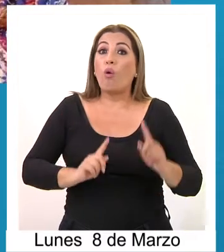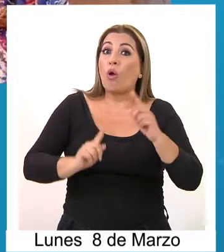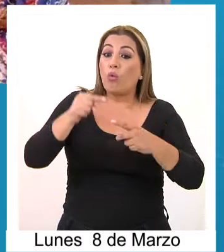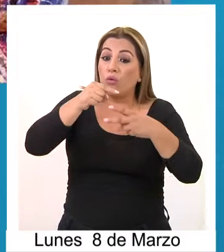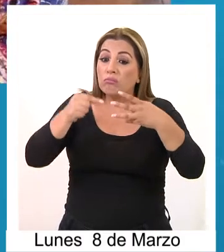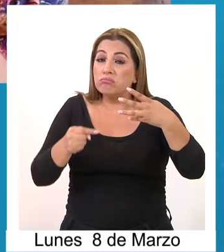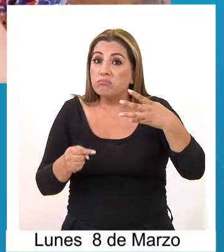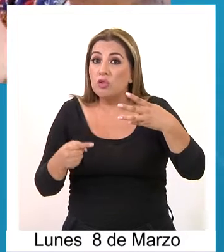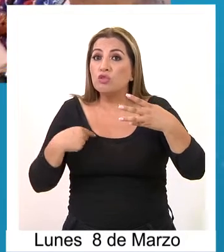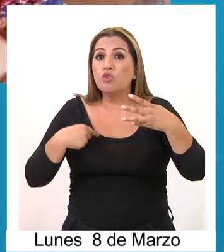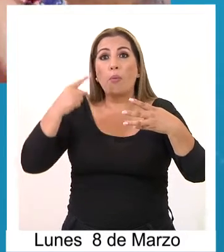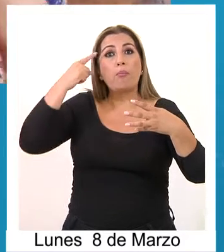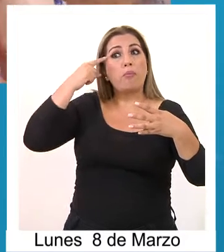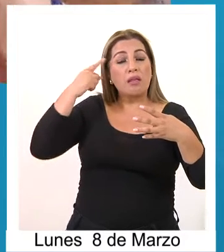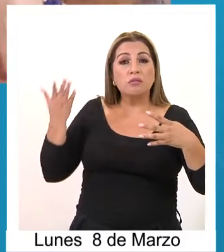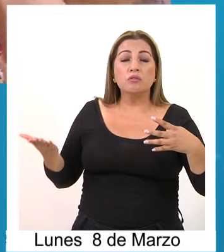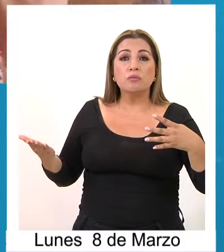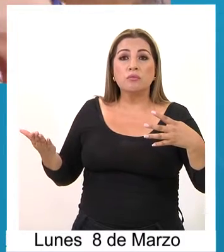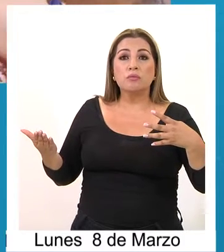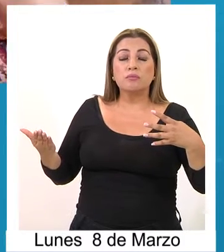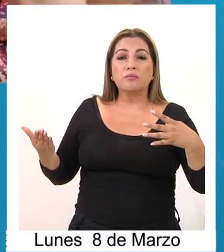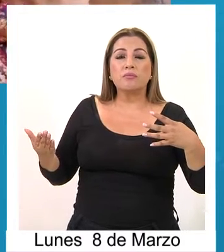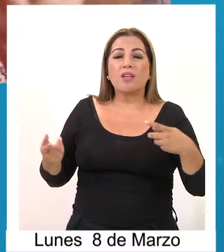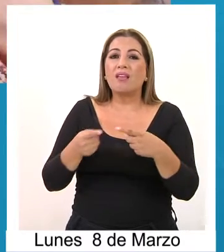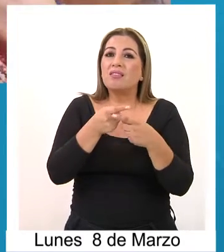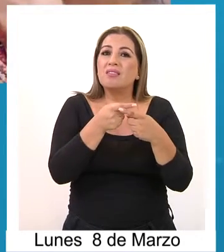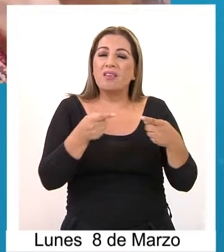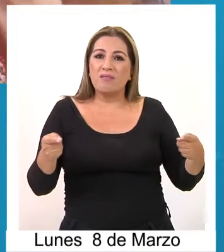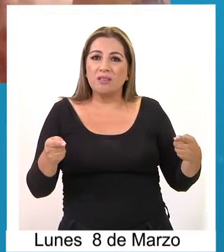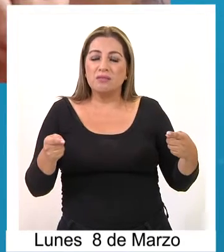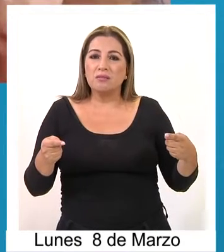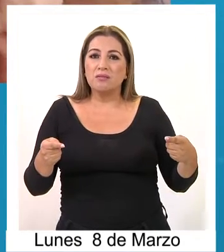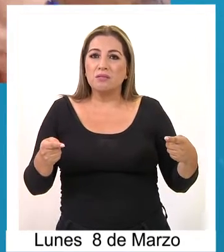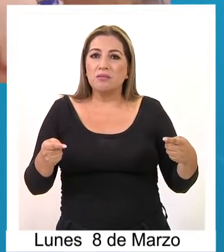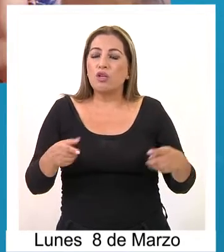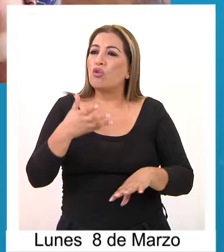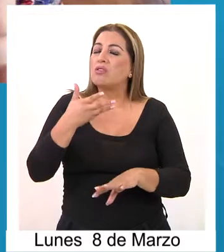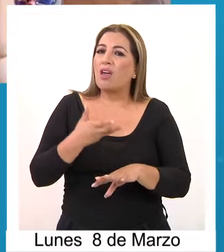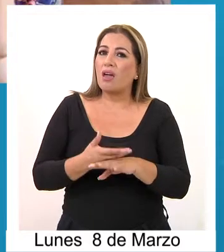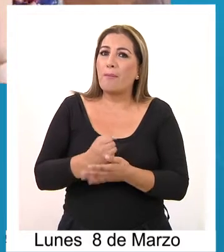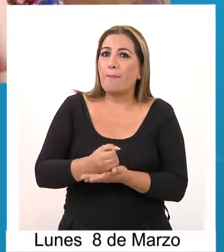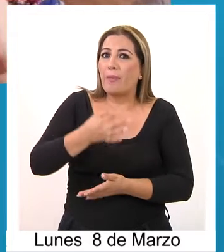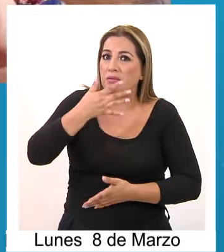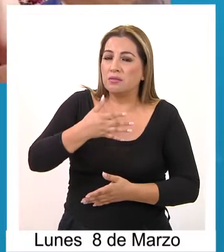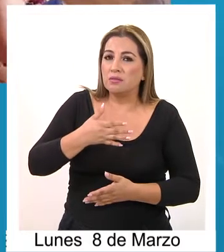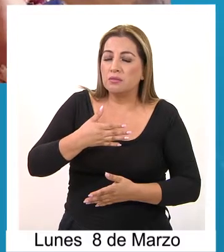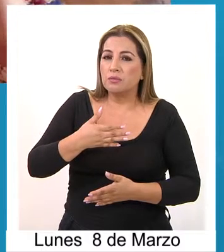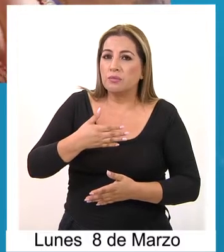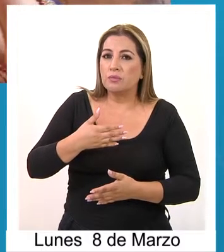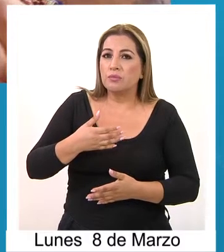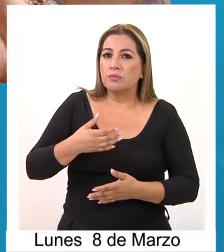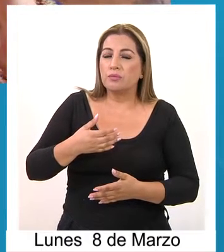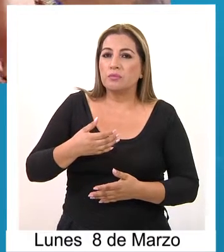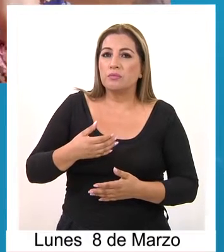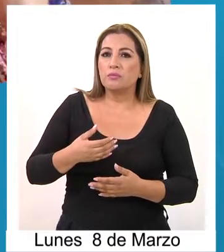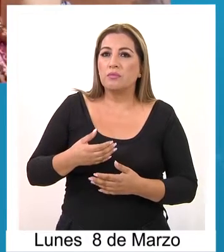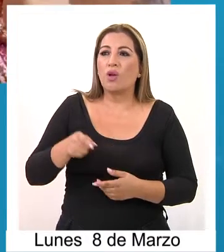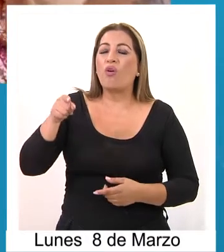optar por el que yo creo, estimo, en base a a la evidencia disponible, que es muy poca, o en base